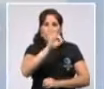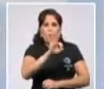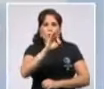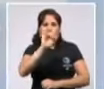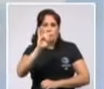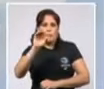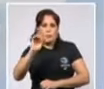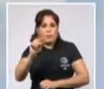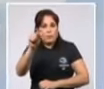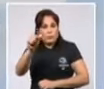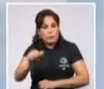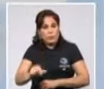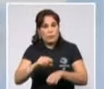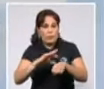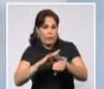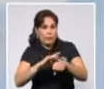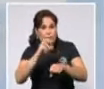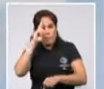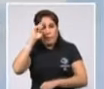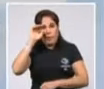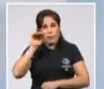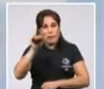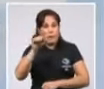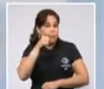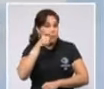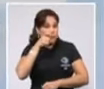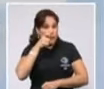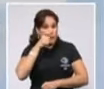8.870 pacientes, en vigilancia